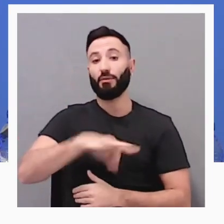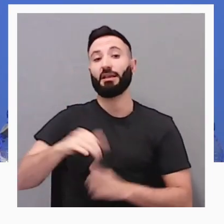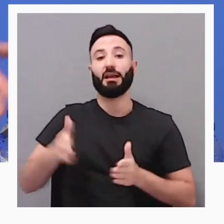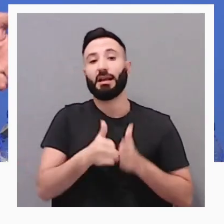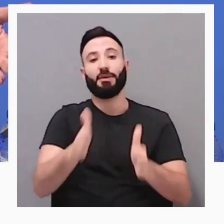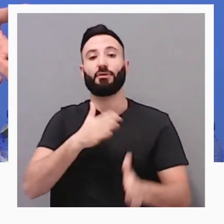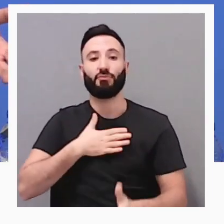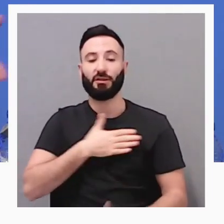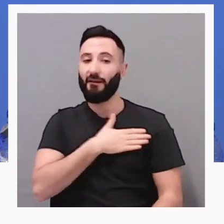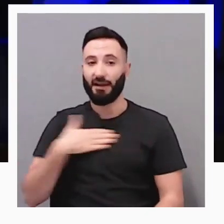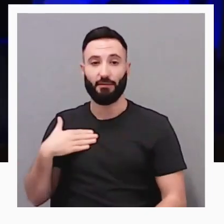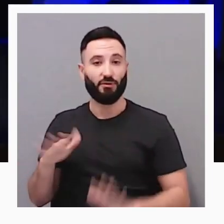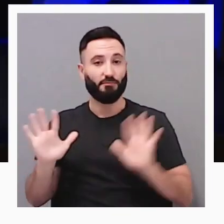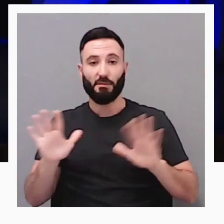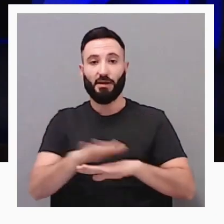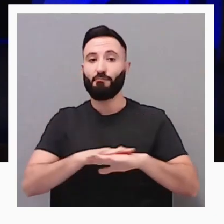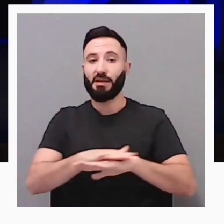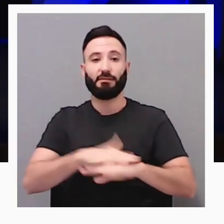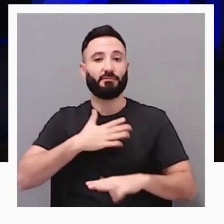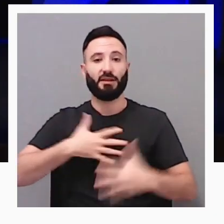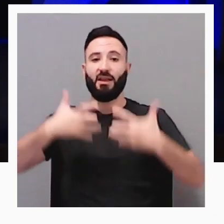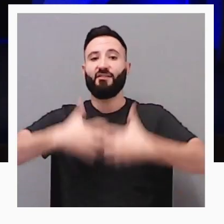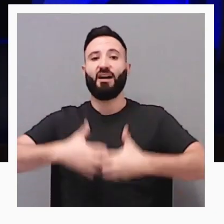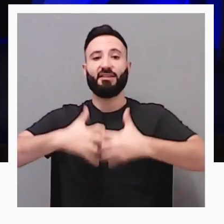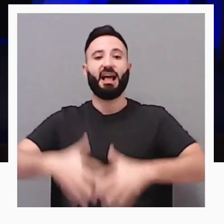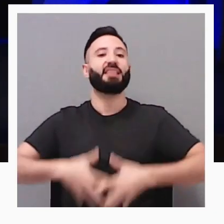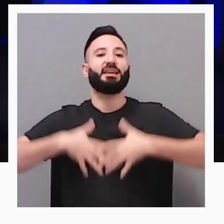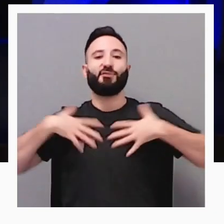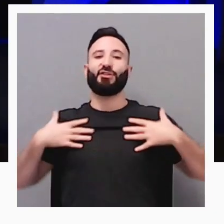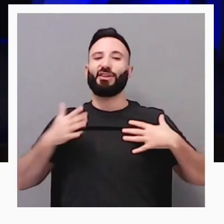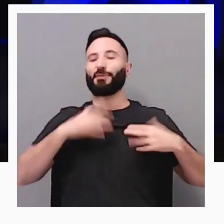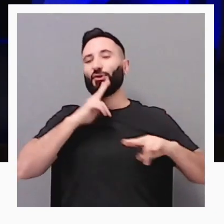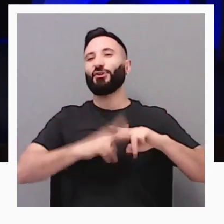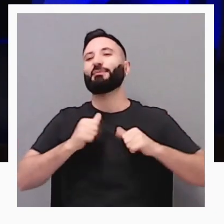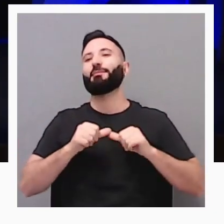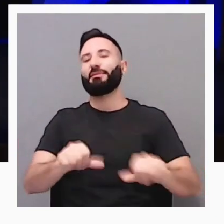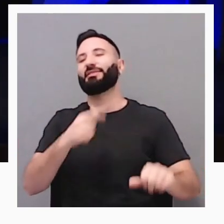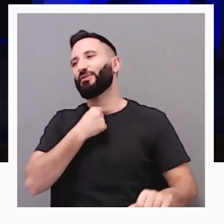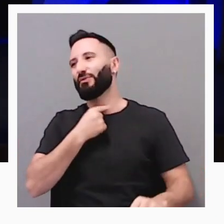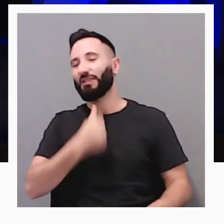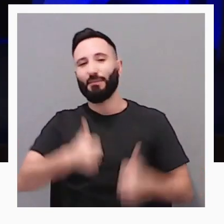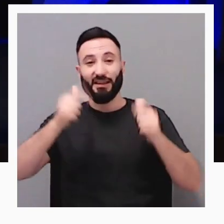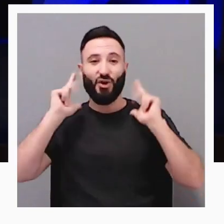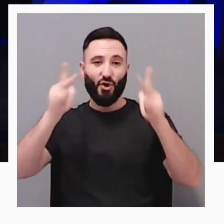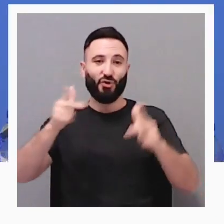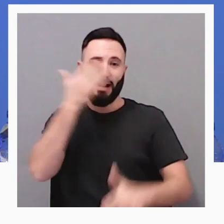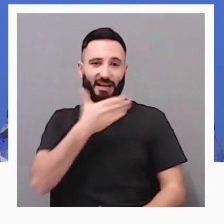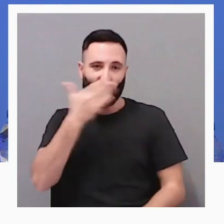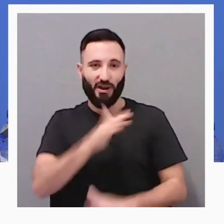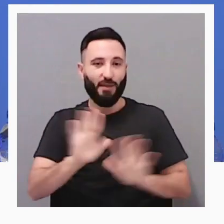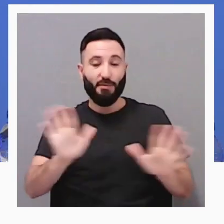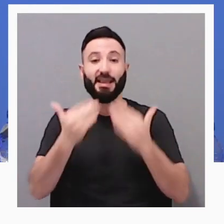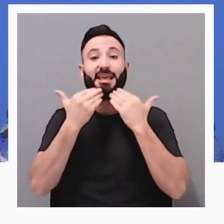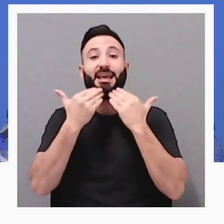queremos. Y básicamente que somos una fábrica de emociones, como nos gusta llamarnos, al Hotel Escuela, y nada, les doy muchas gracias